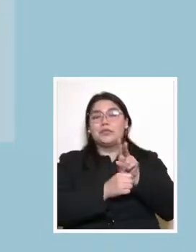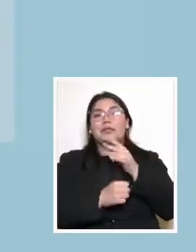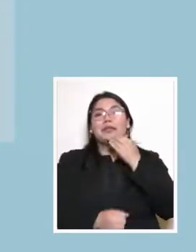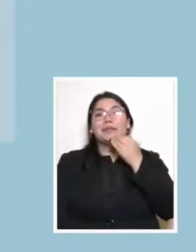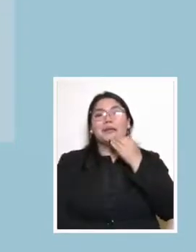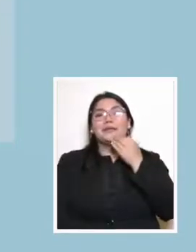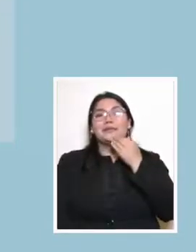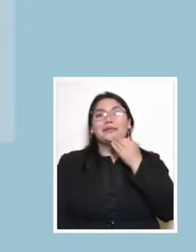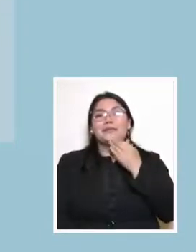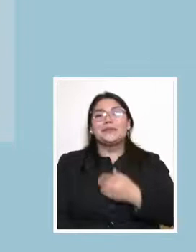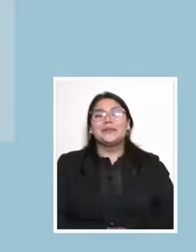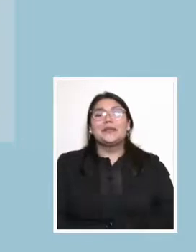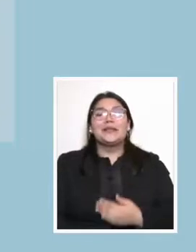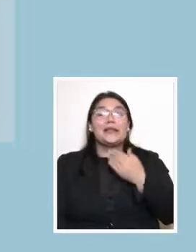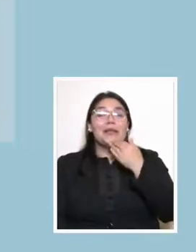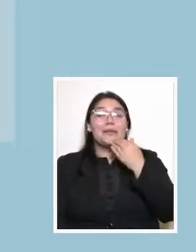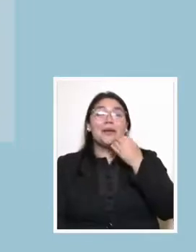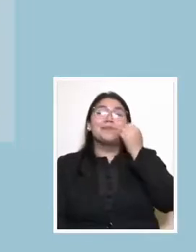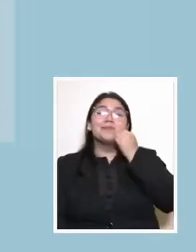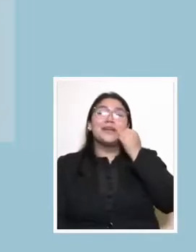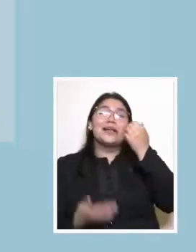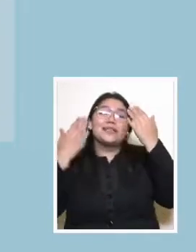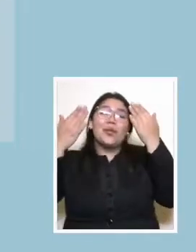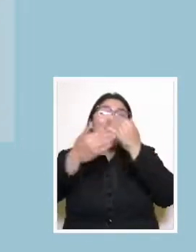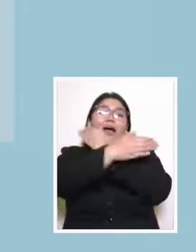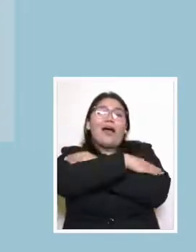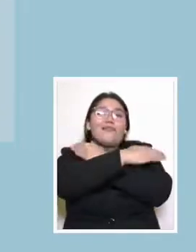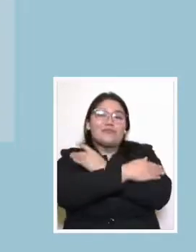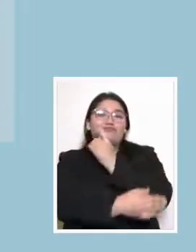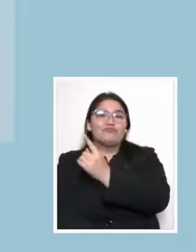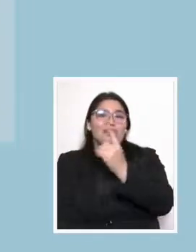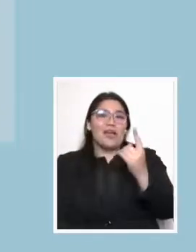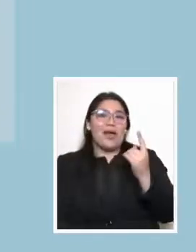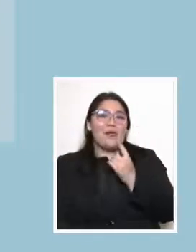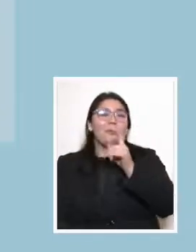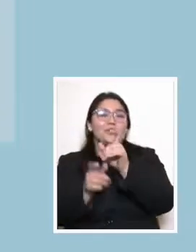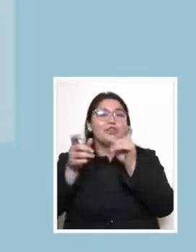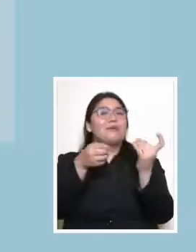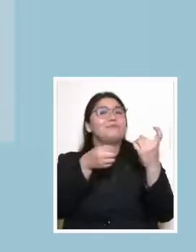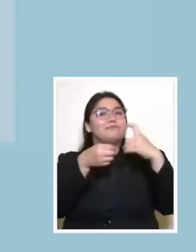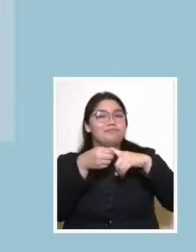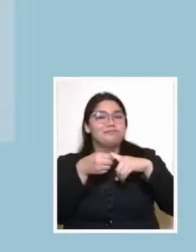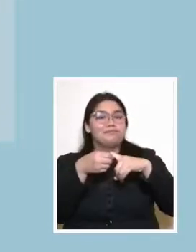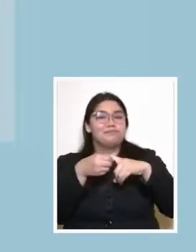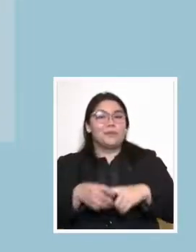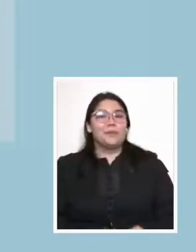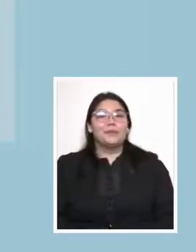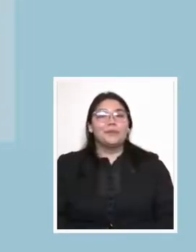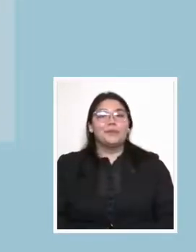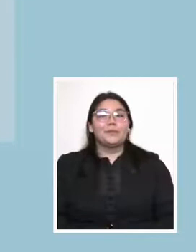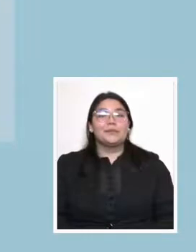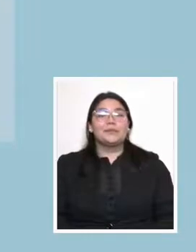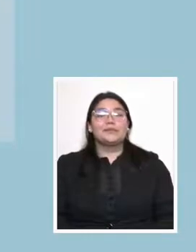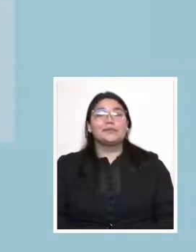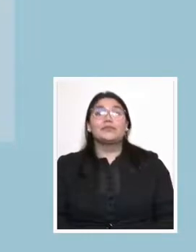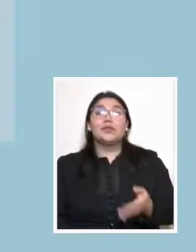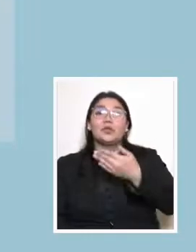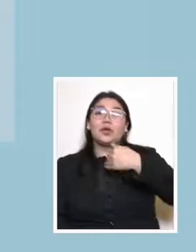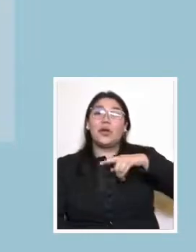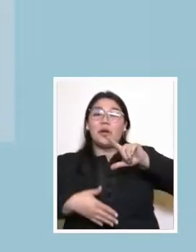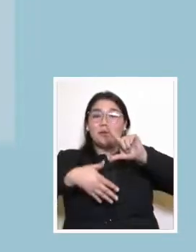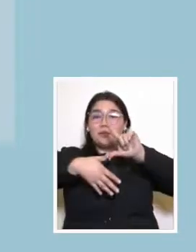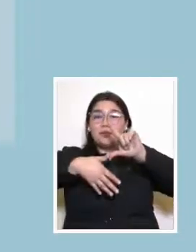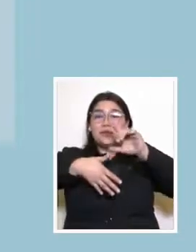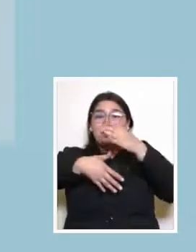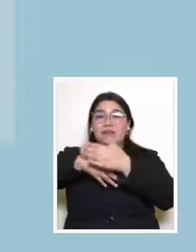fraternal saludo y abrazo a cada uno de ellos, considerando que somos una región que se caracteriza por